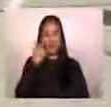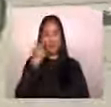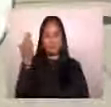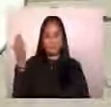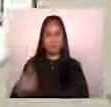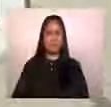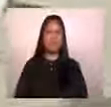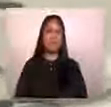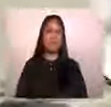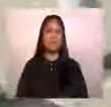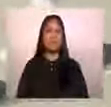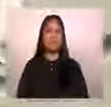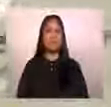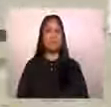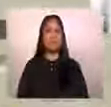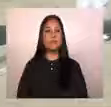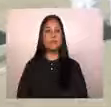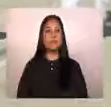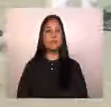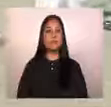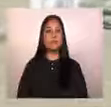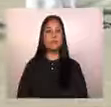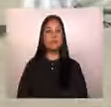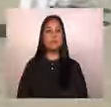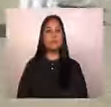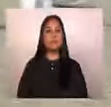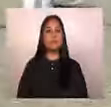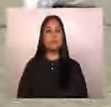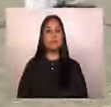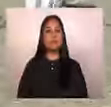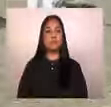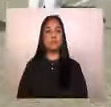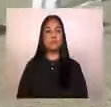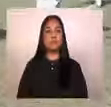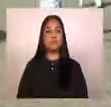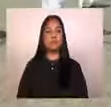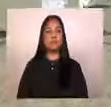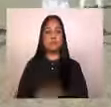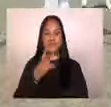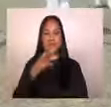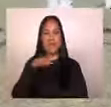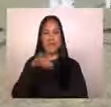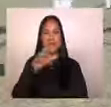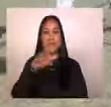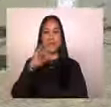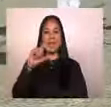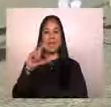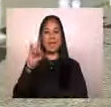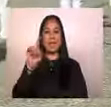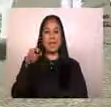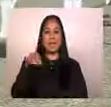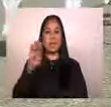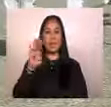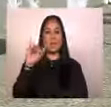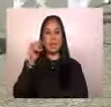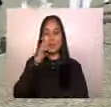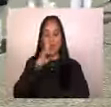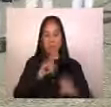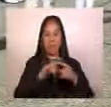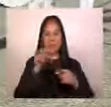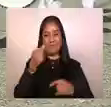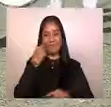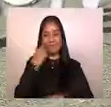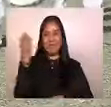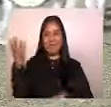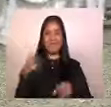De nuevo, Maricón. Aníbal Delgado